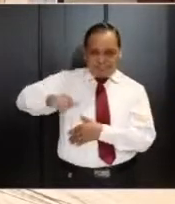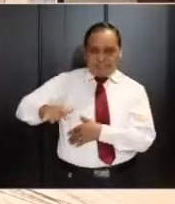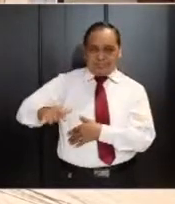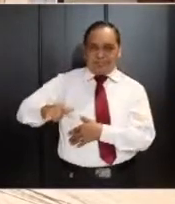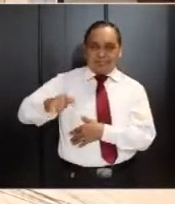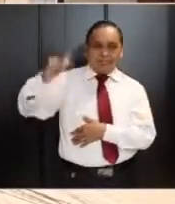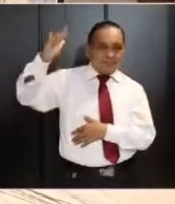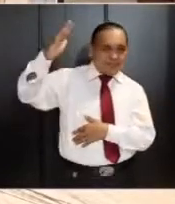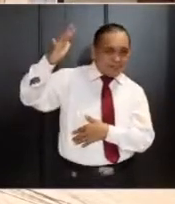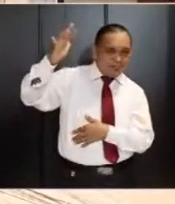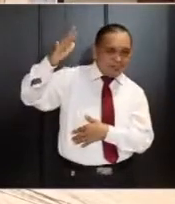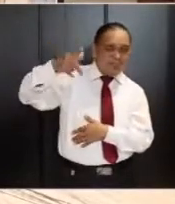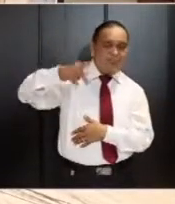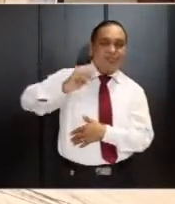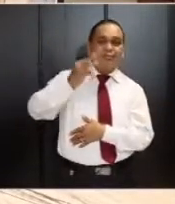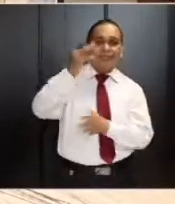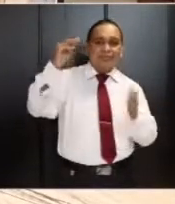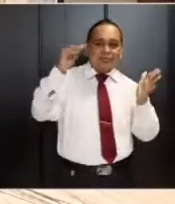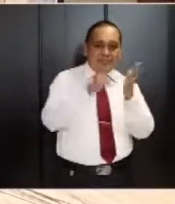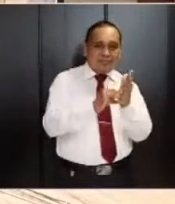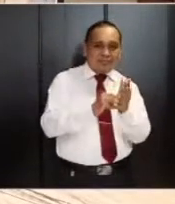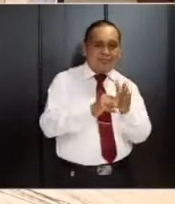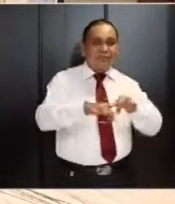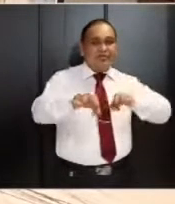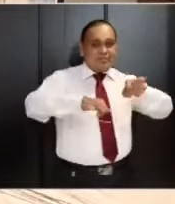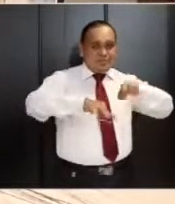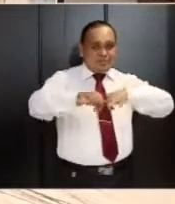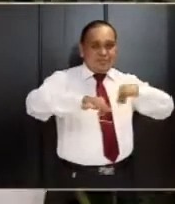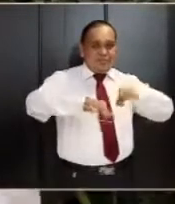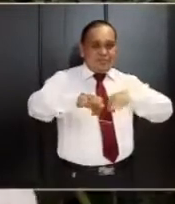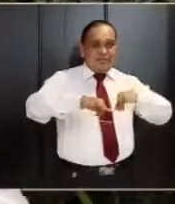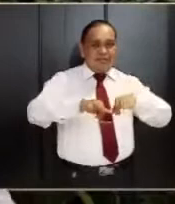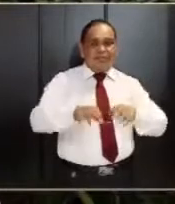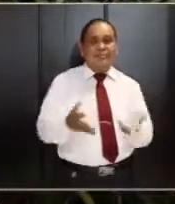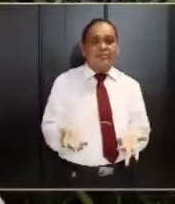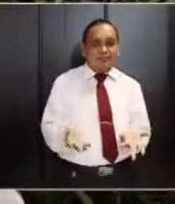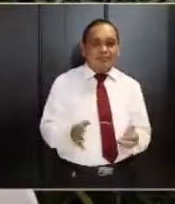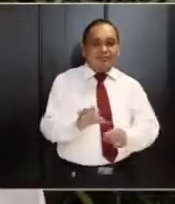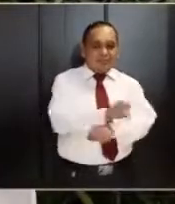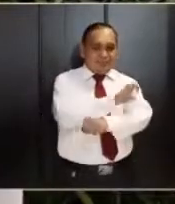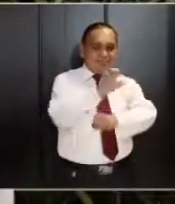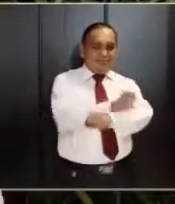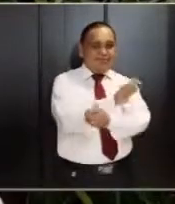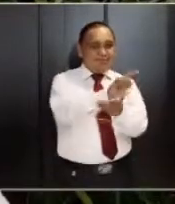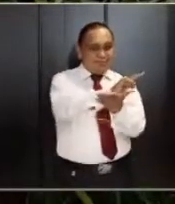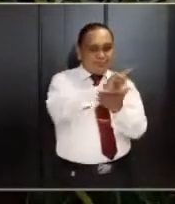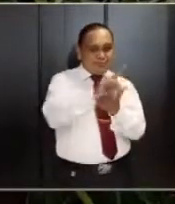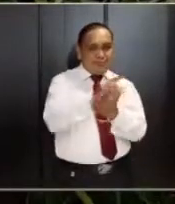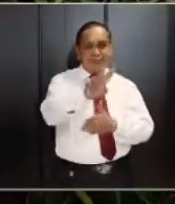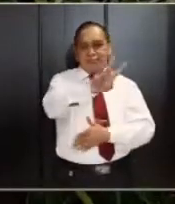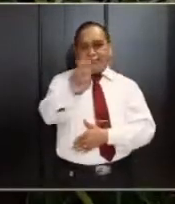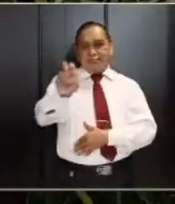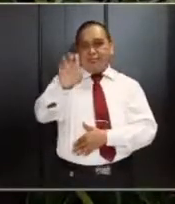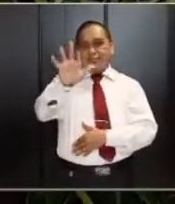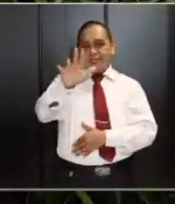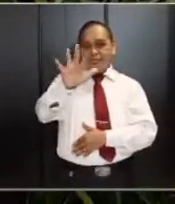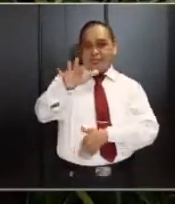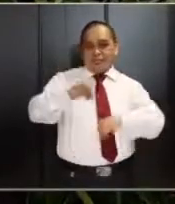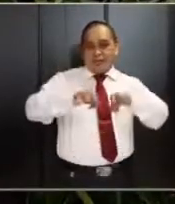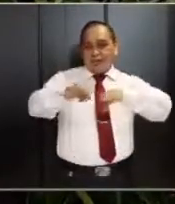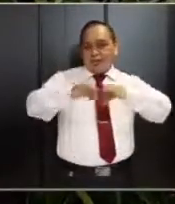son únicamente los 3,000 empleos que se generaron, no es únicamente la energía limpia, los 150